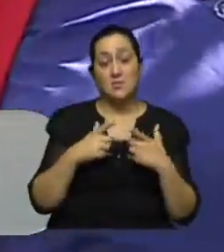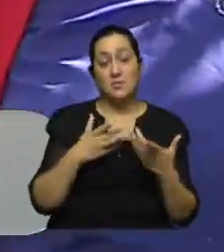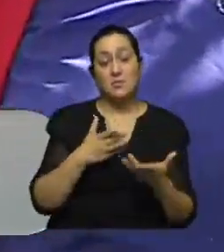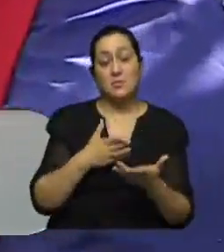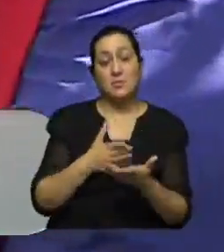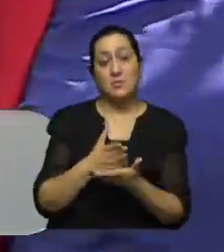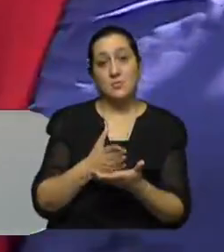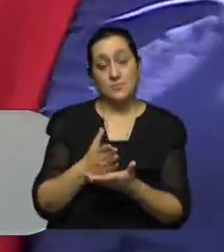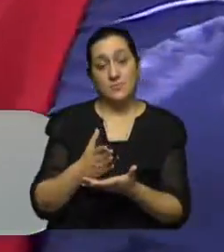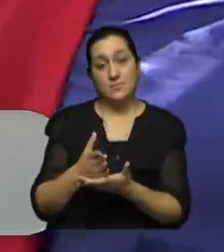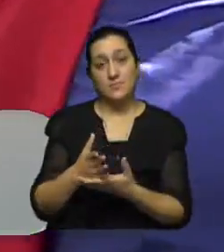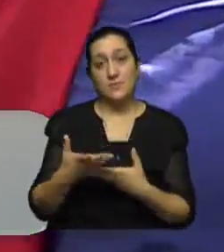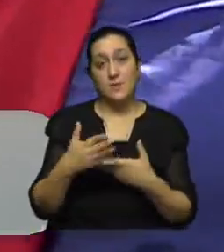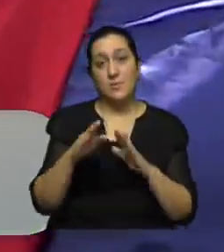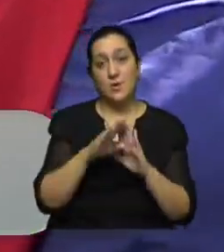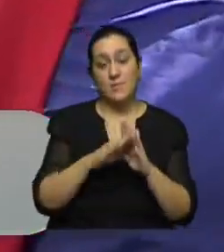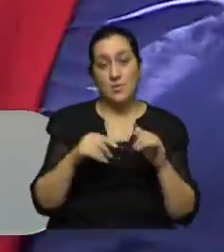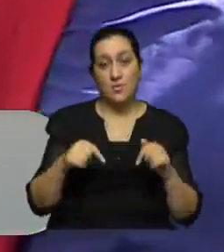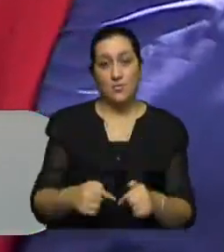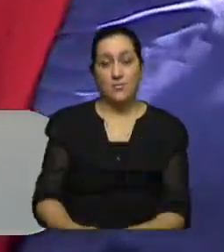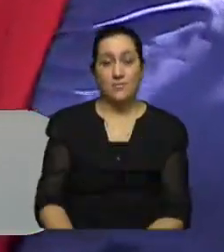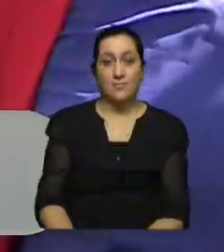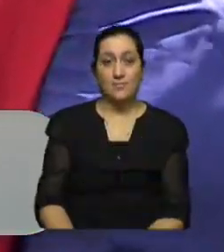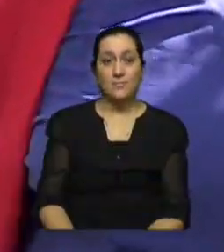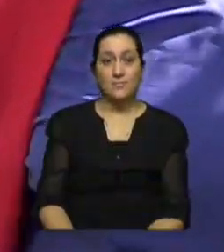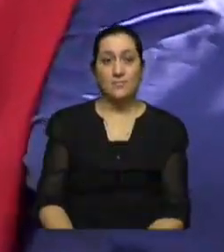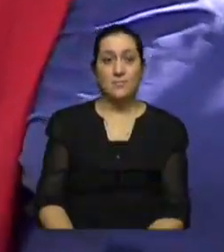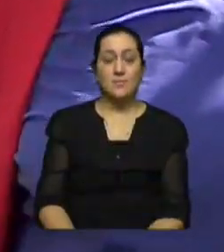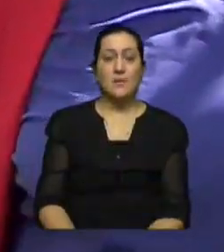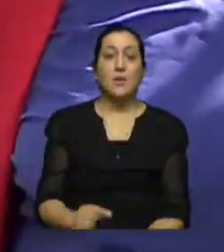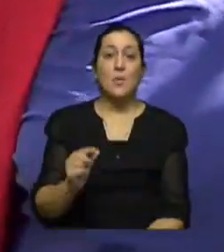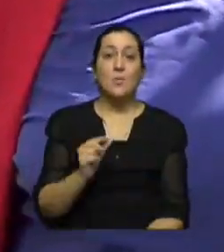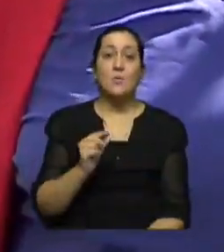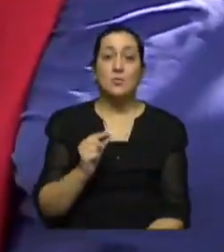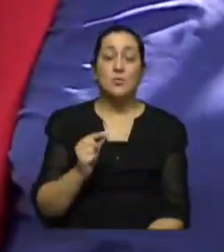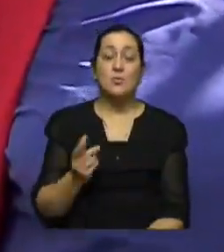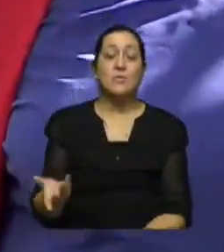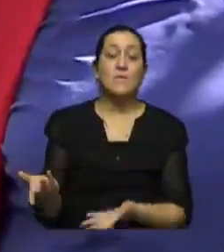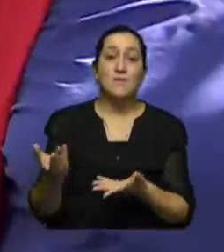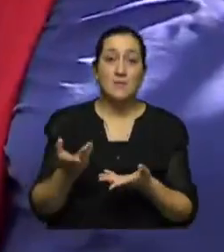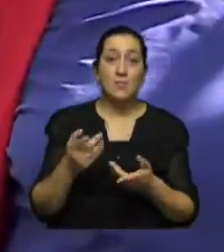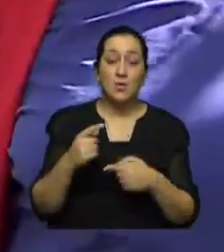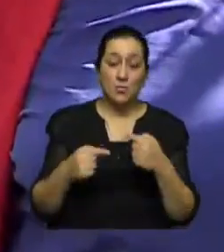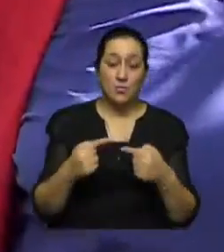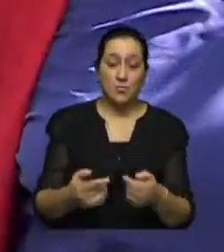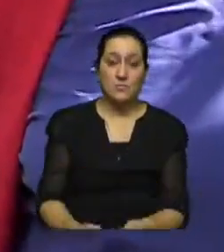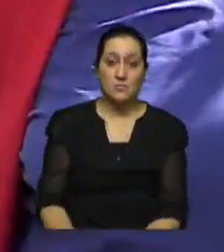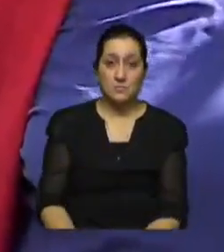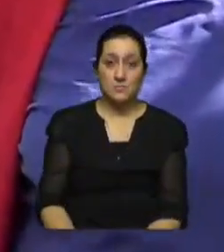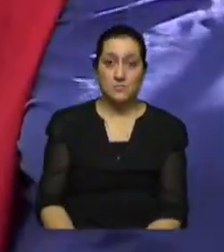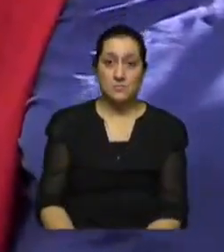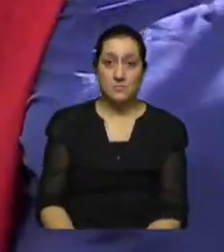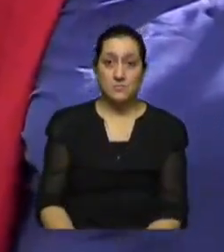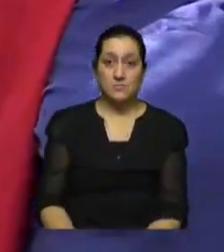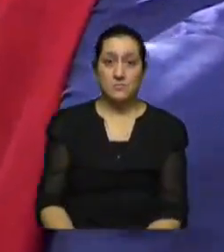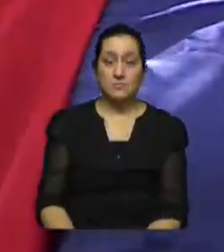la consigna del programa en el día de hoy. Muchísimas gracias, JP. Te estamos convocando en minutos. Sabemos que vas a seguir recorriendo la ciudad de Montevideo. Y yo hago un llamado